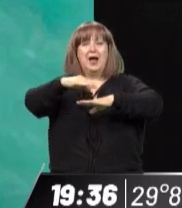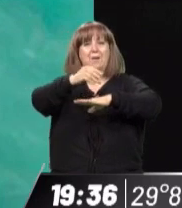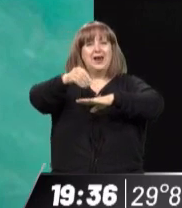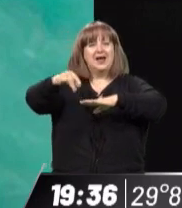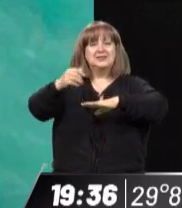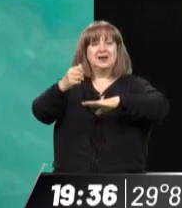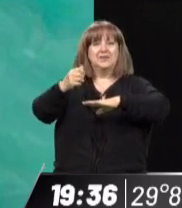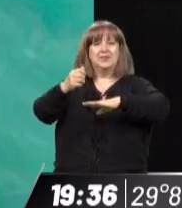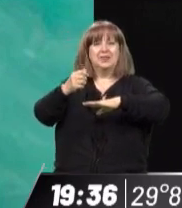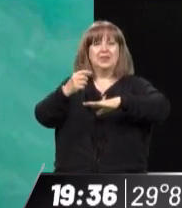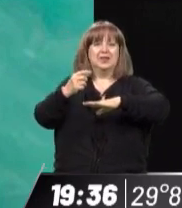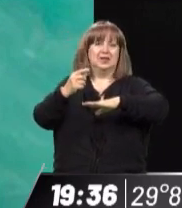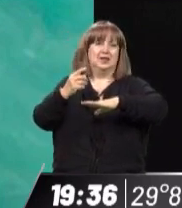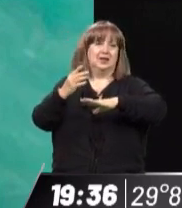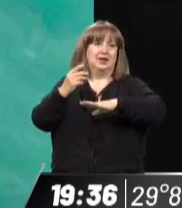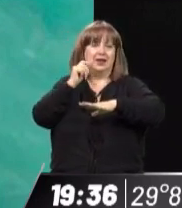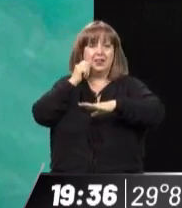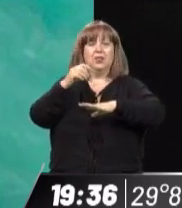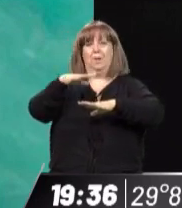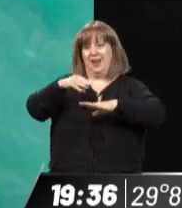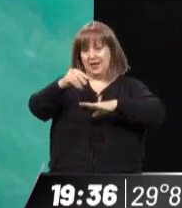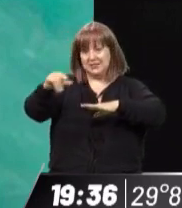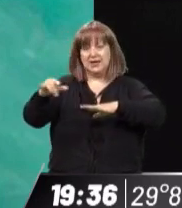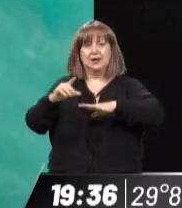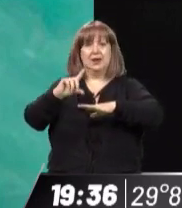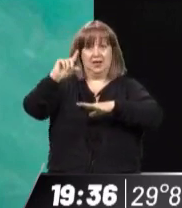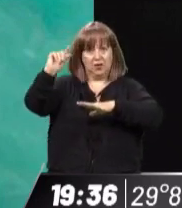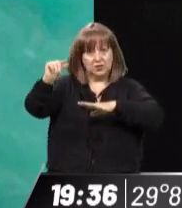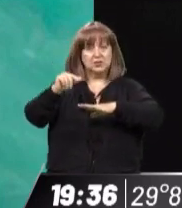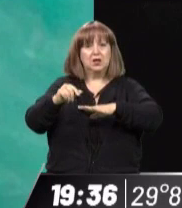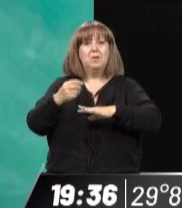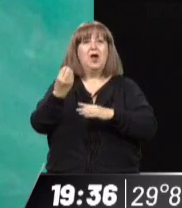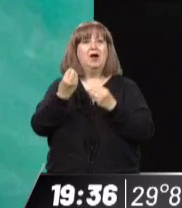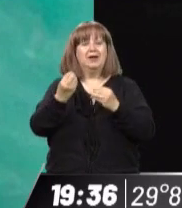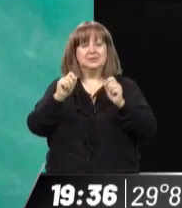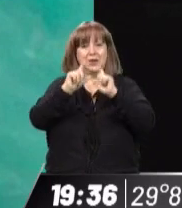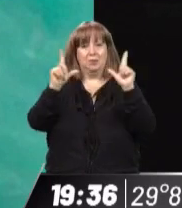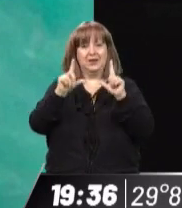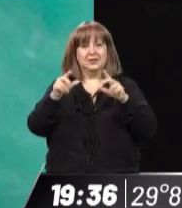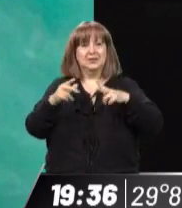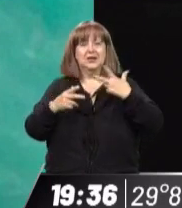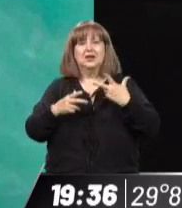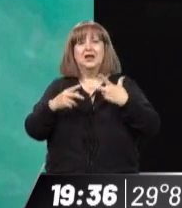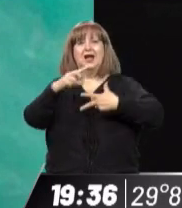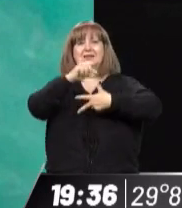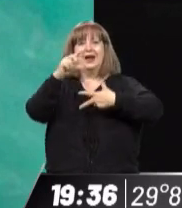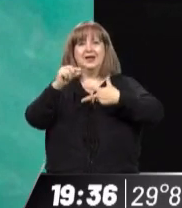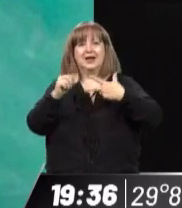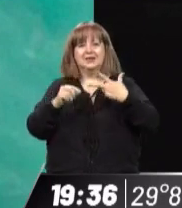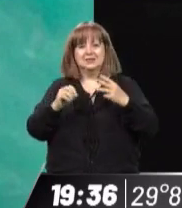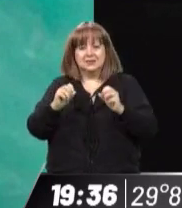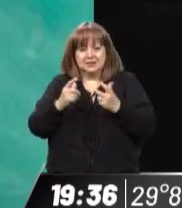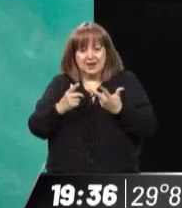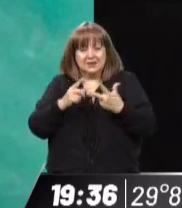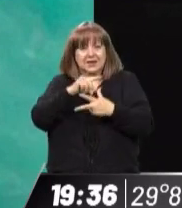de Antigua y Bermuda, quien pudiera, ¿no? Y lo sorprendente de esta fotografía es que se ven tan